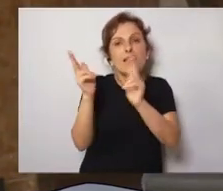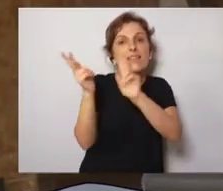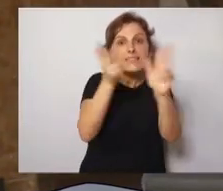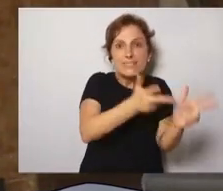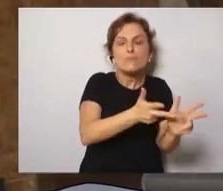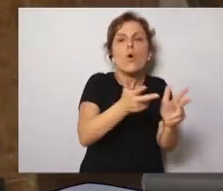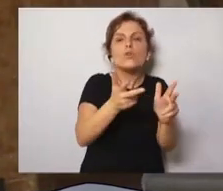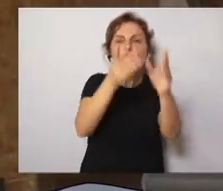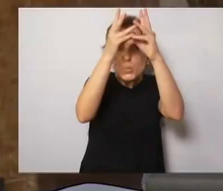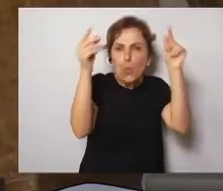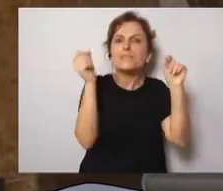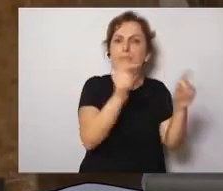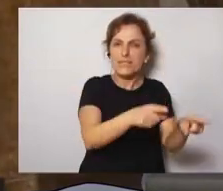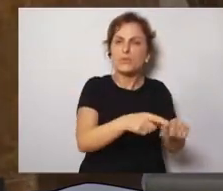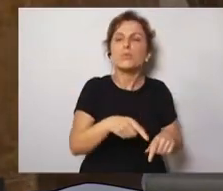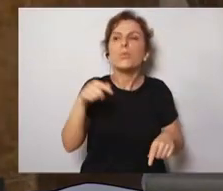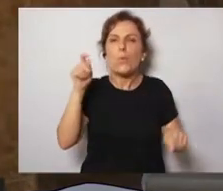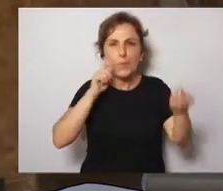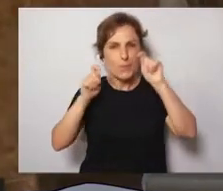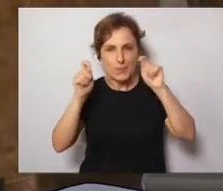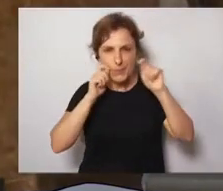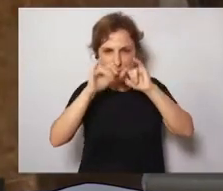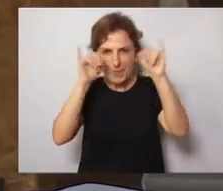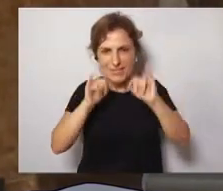compartamos un saludo de paz